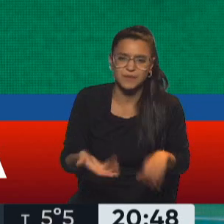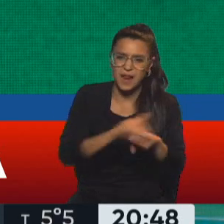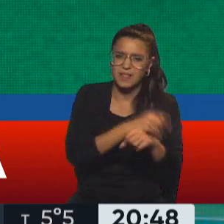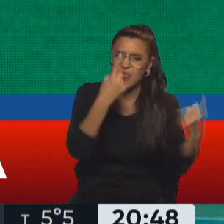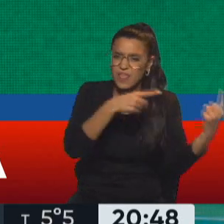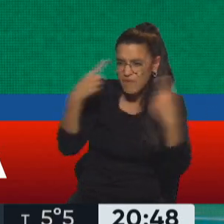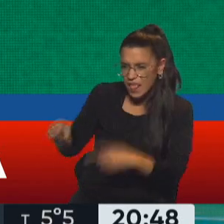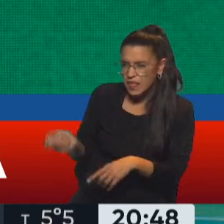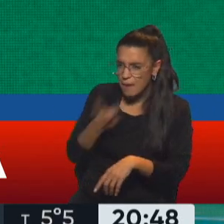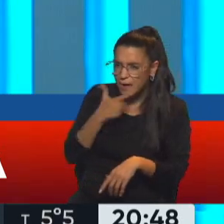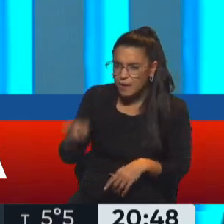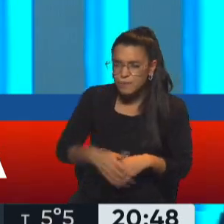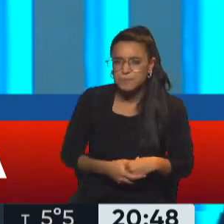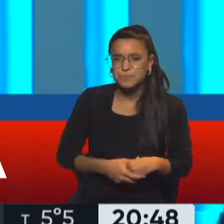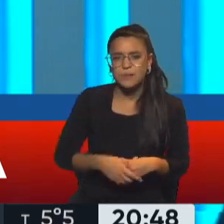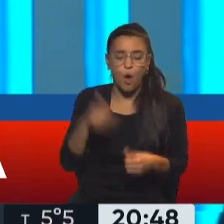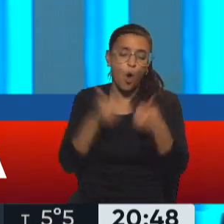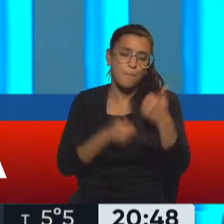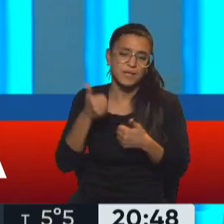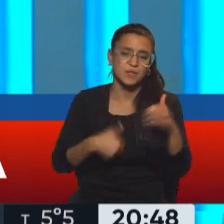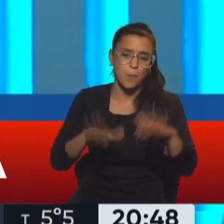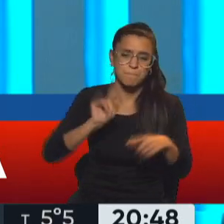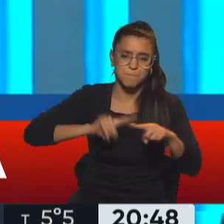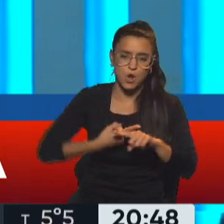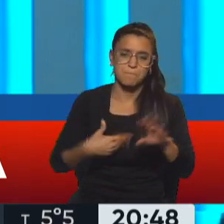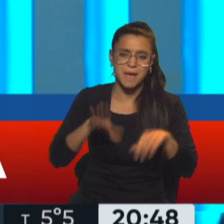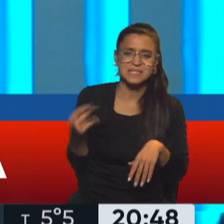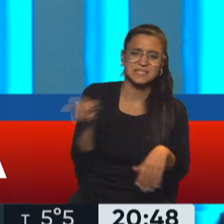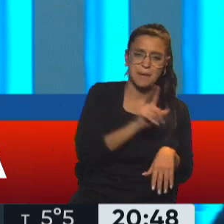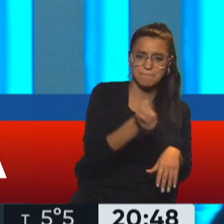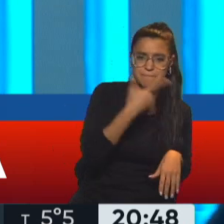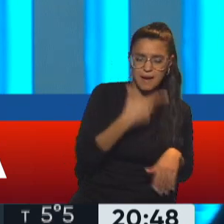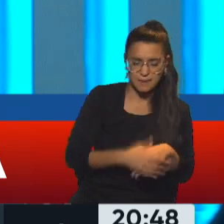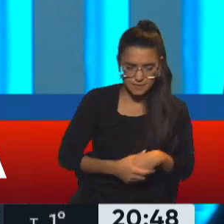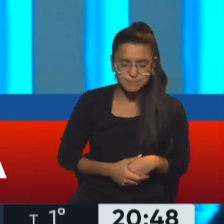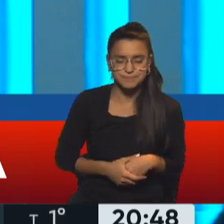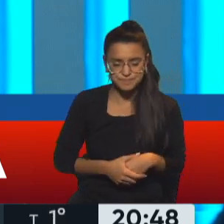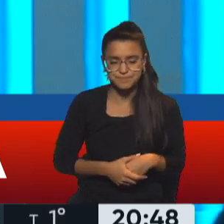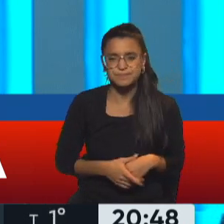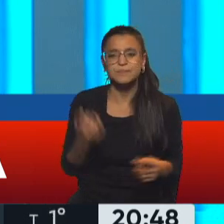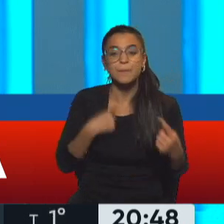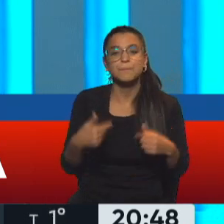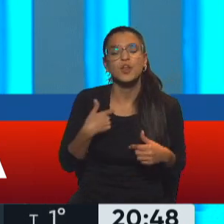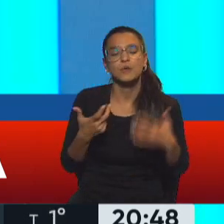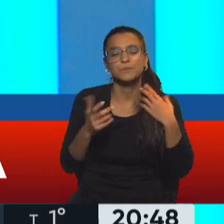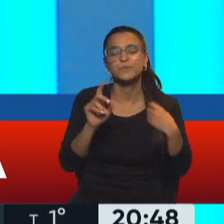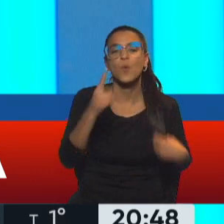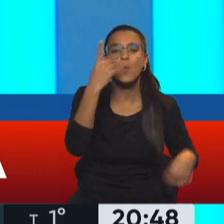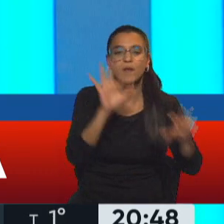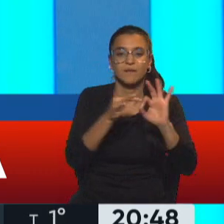de Mauricio Macri. Es más competitivo políticamente que Mauricio Macri. Por supuesto, pero déjame una